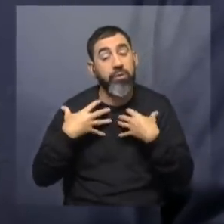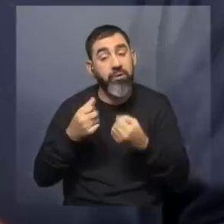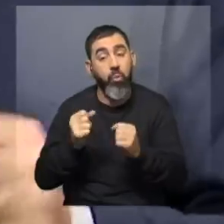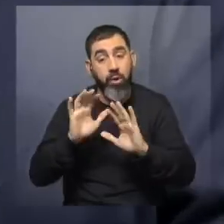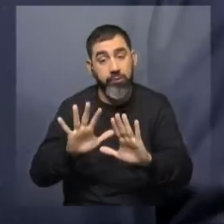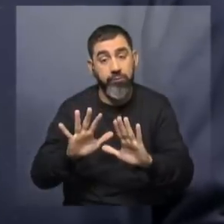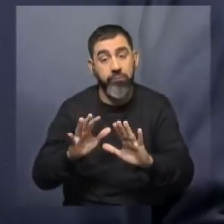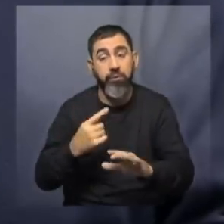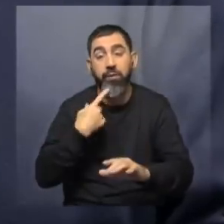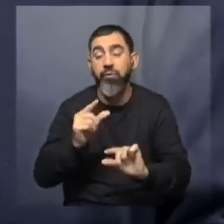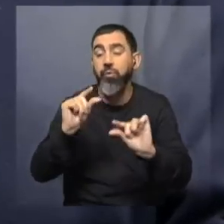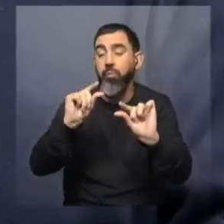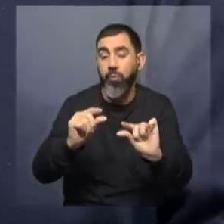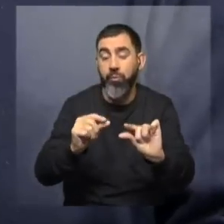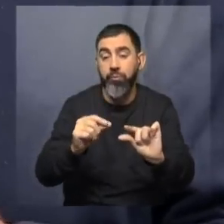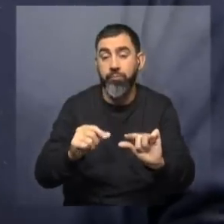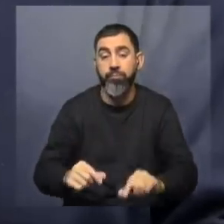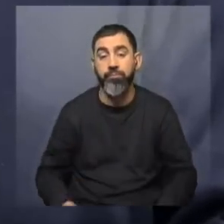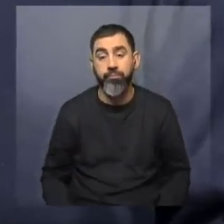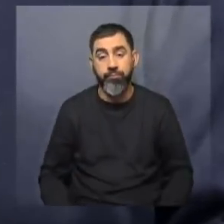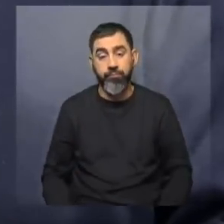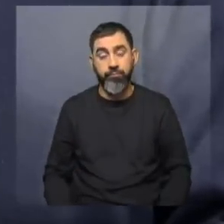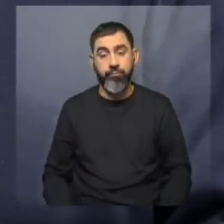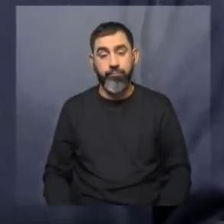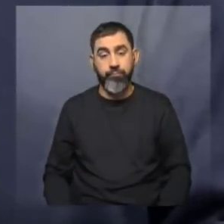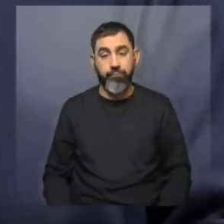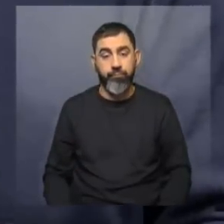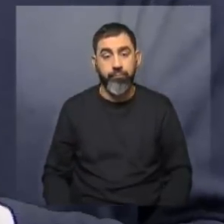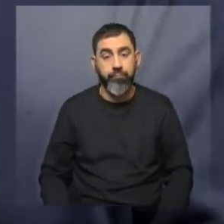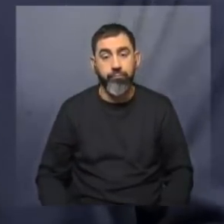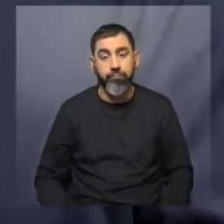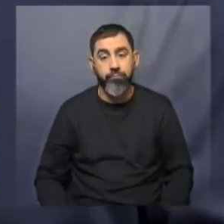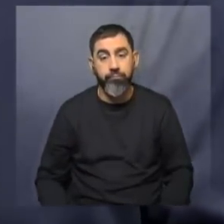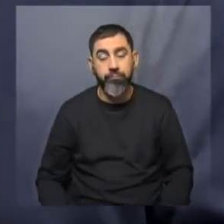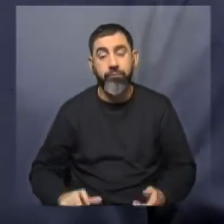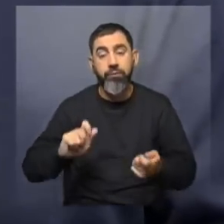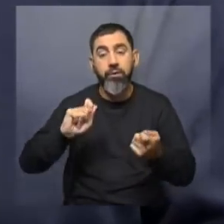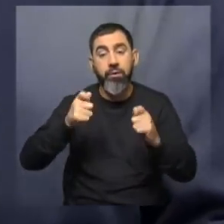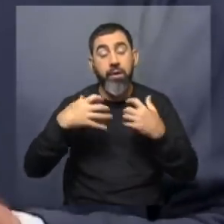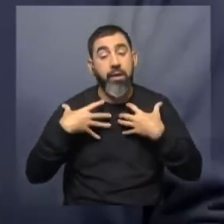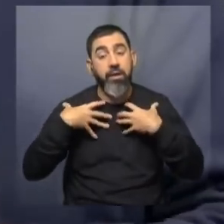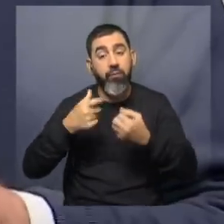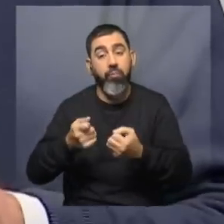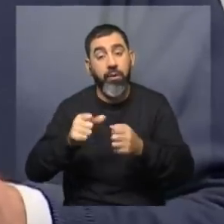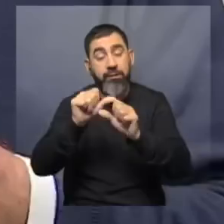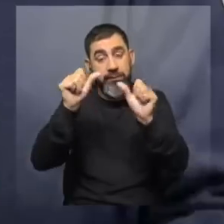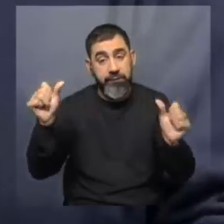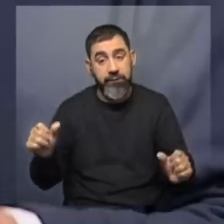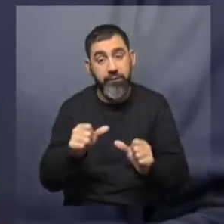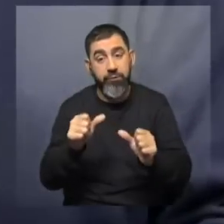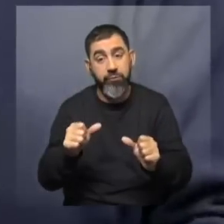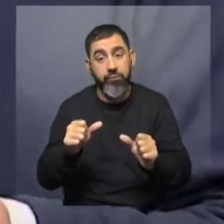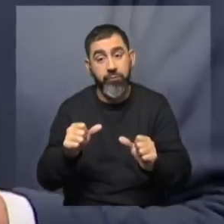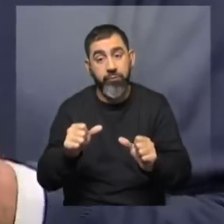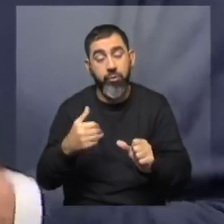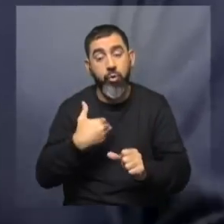se dice poco y vale la pena recalcarlo la propia reforma en la salud se hizo contando